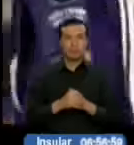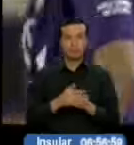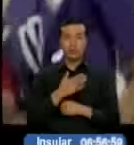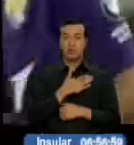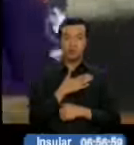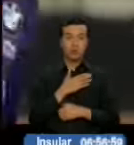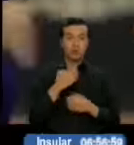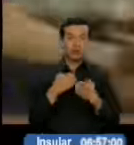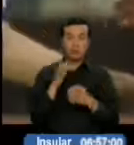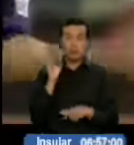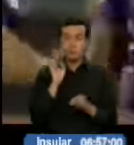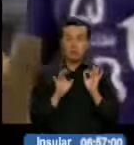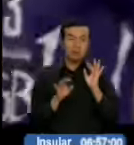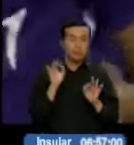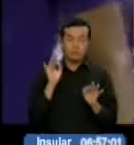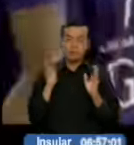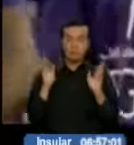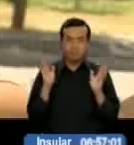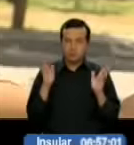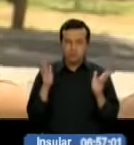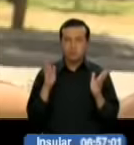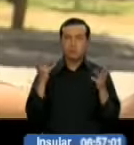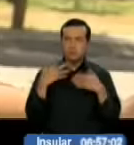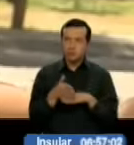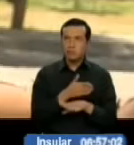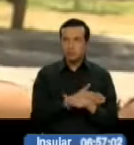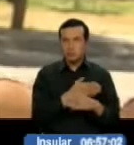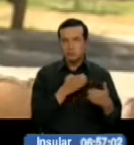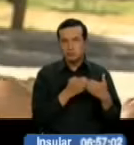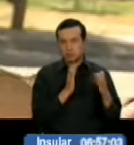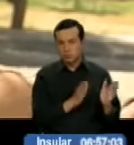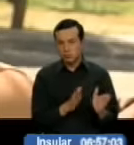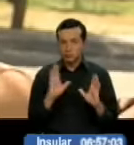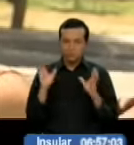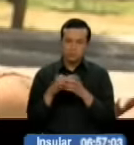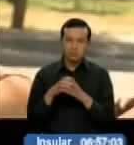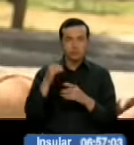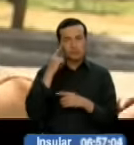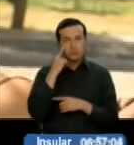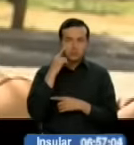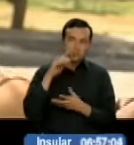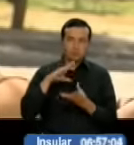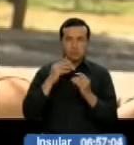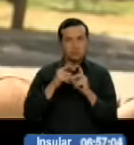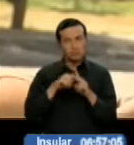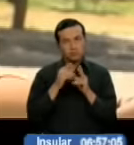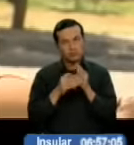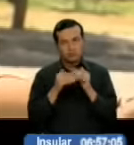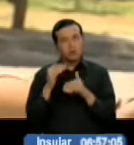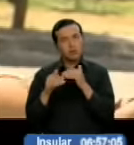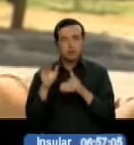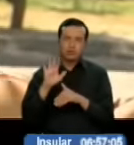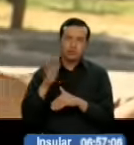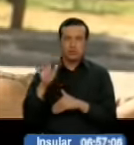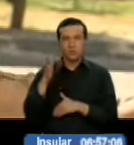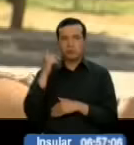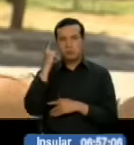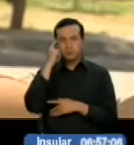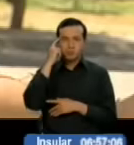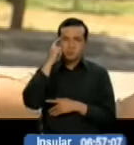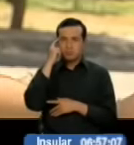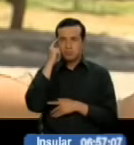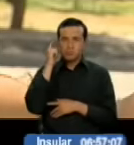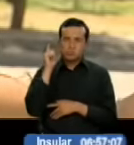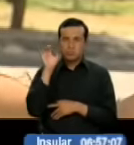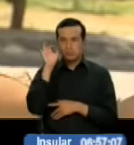el plantel. Voy a asumir un plantel que ya está armado. Me voy a tener que adaptar en el comienzo. Después, bueno, sí, intentaré